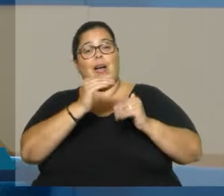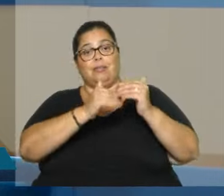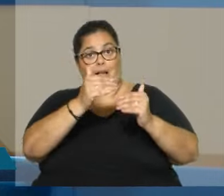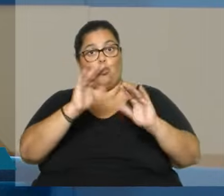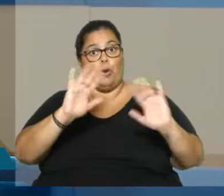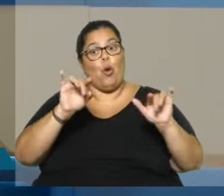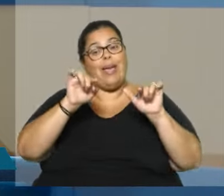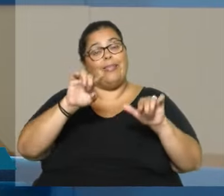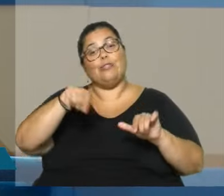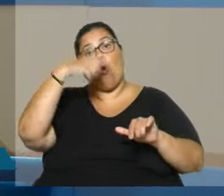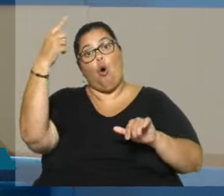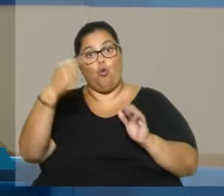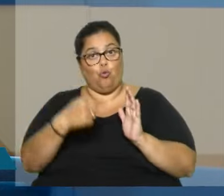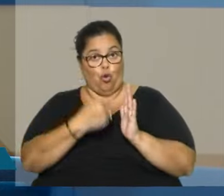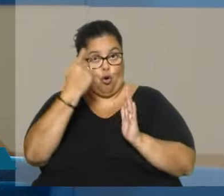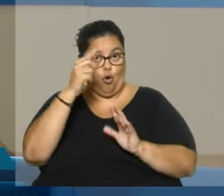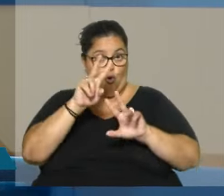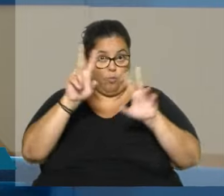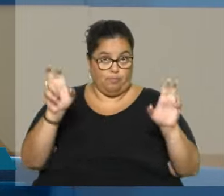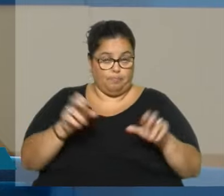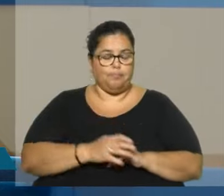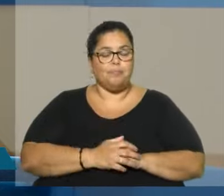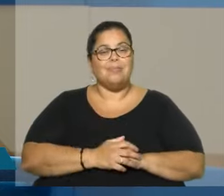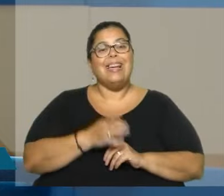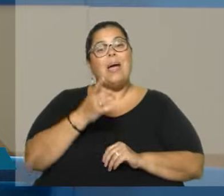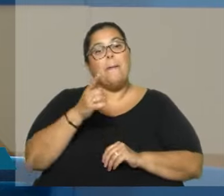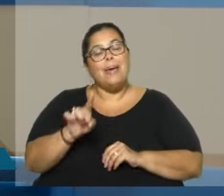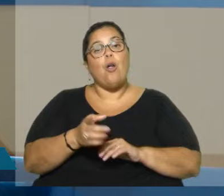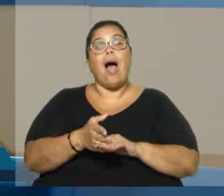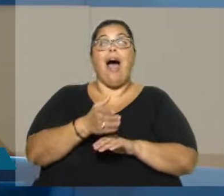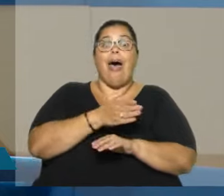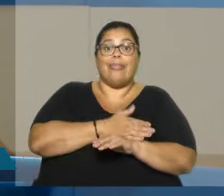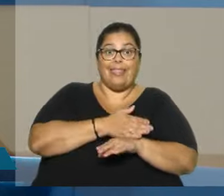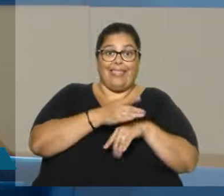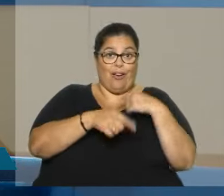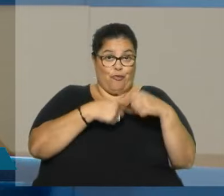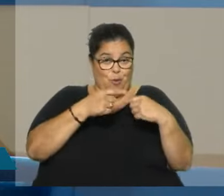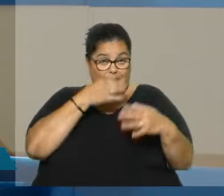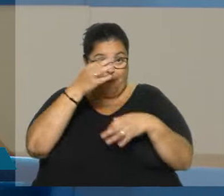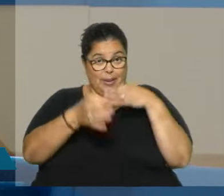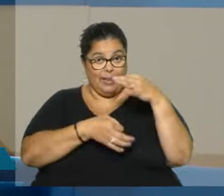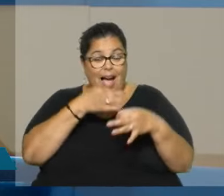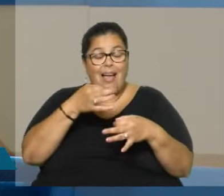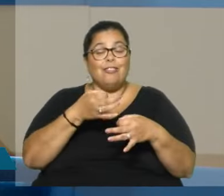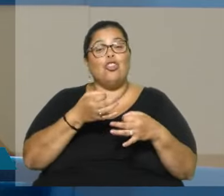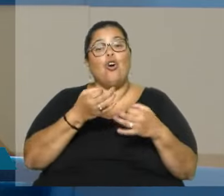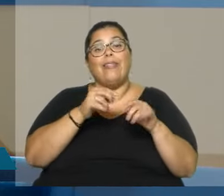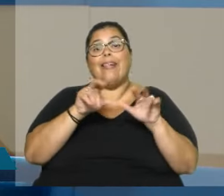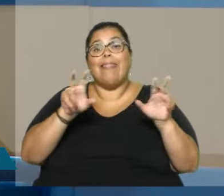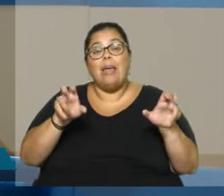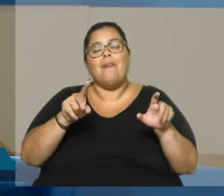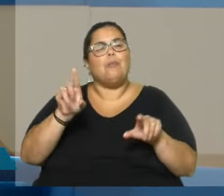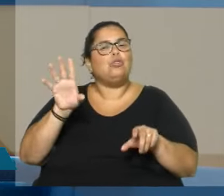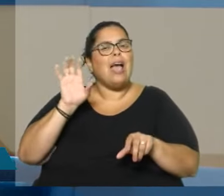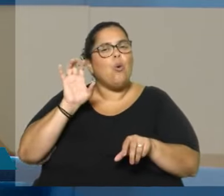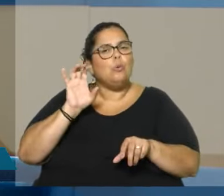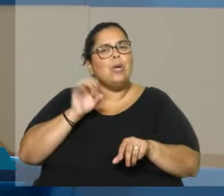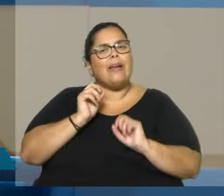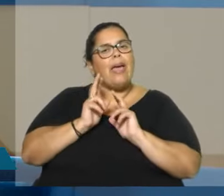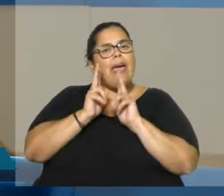otro punto justamente Pero antes de que yo siga avanzando en estos temas vamos a escuchar a